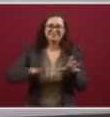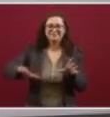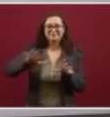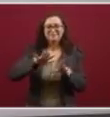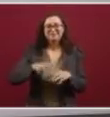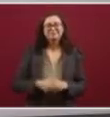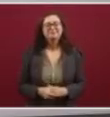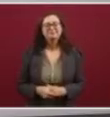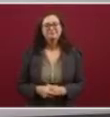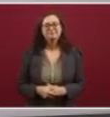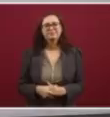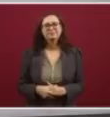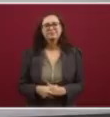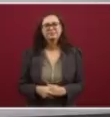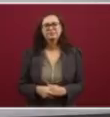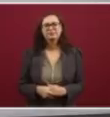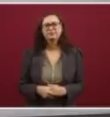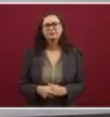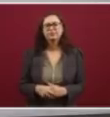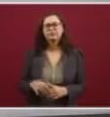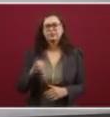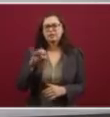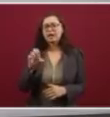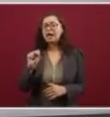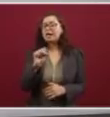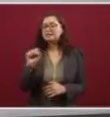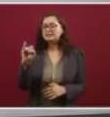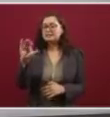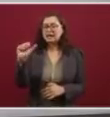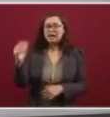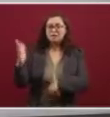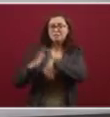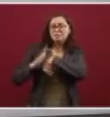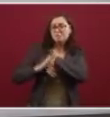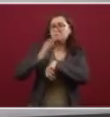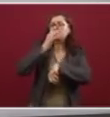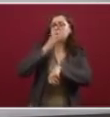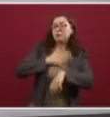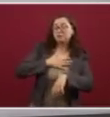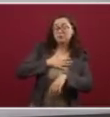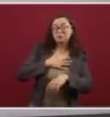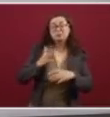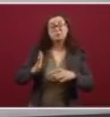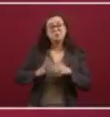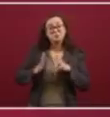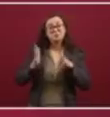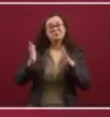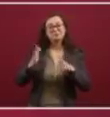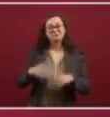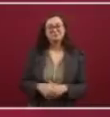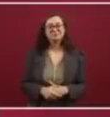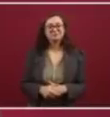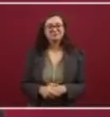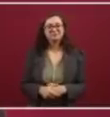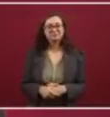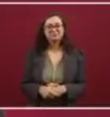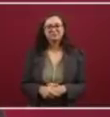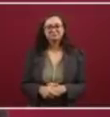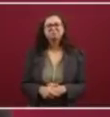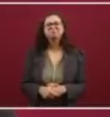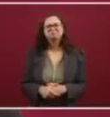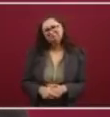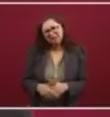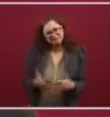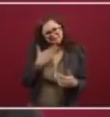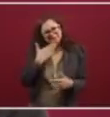Y Jessica fue la que me informó sobre esto. Entonces, sí está bien,